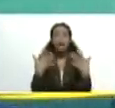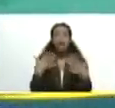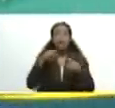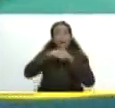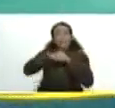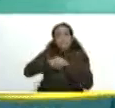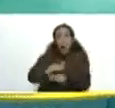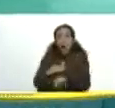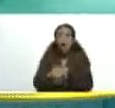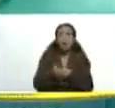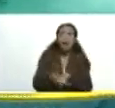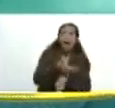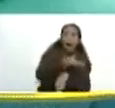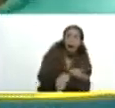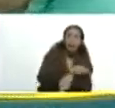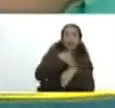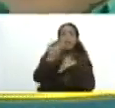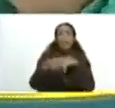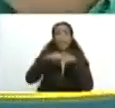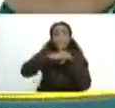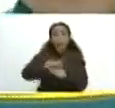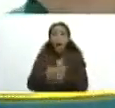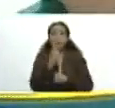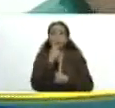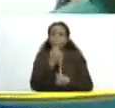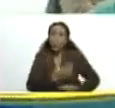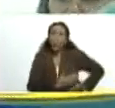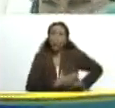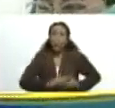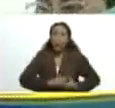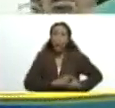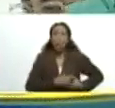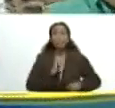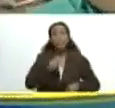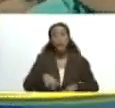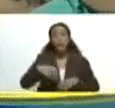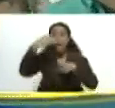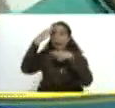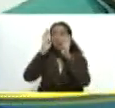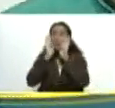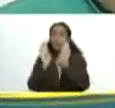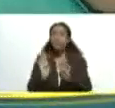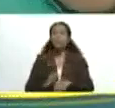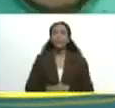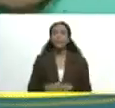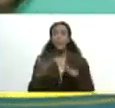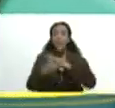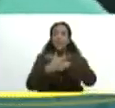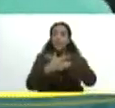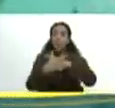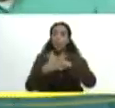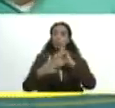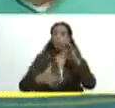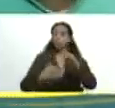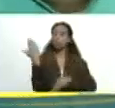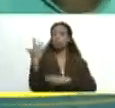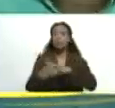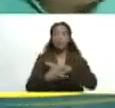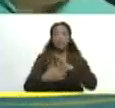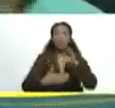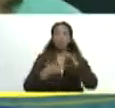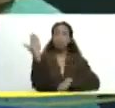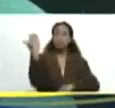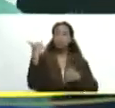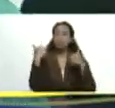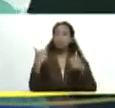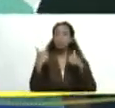preparto, posparto, y así venir asegurando lo que es la atención integral de nuestros pacientes. Tenemos equipos de última generación y de última tecnología